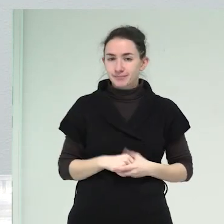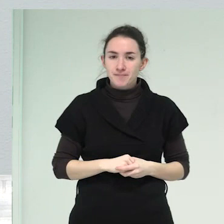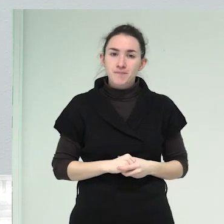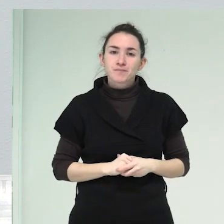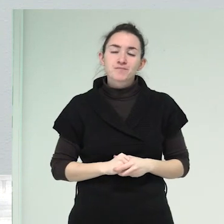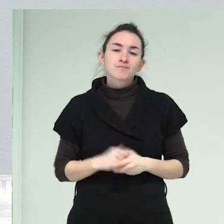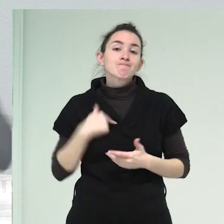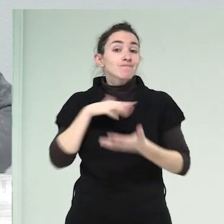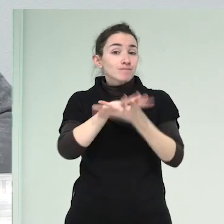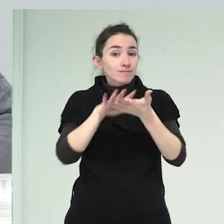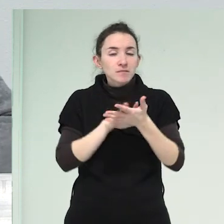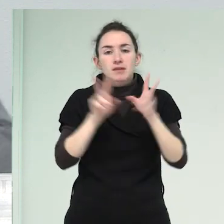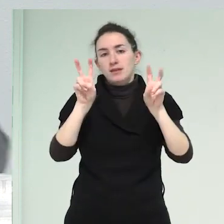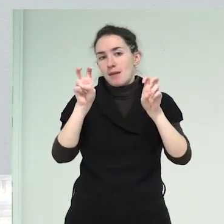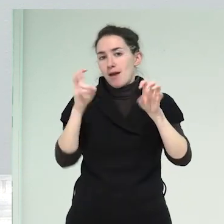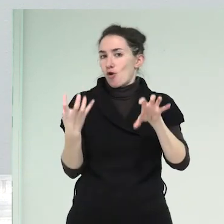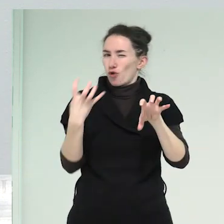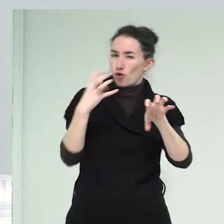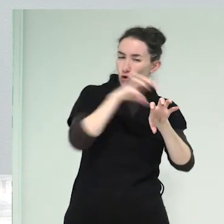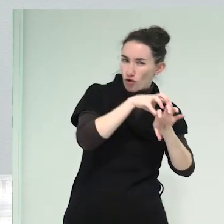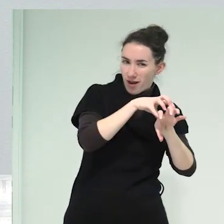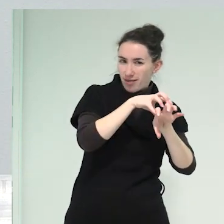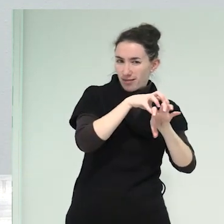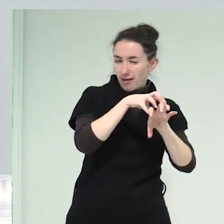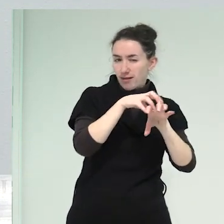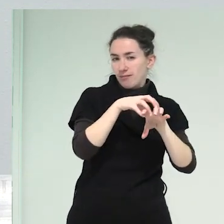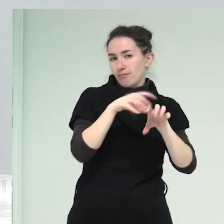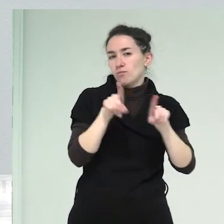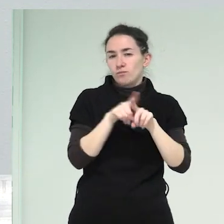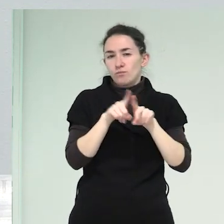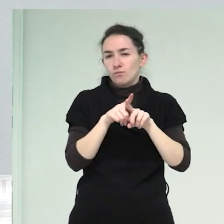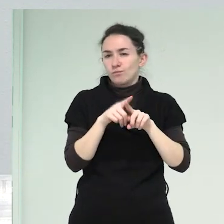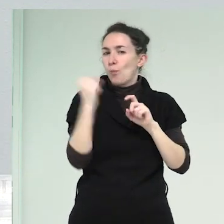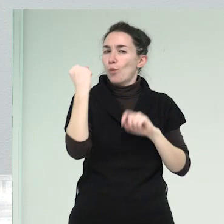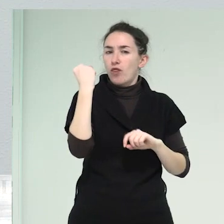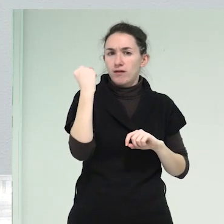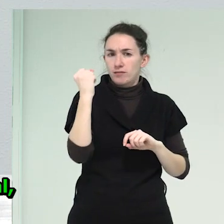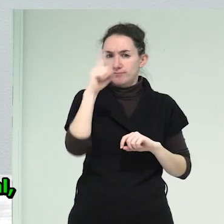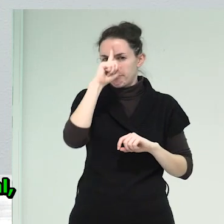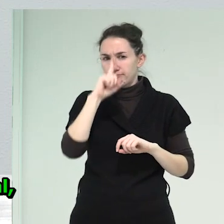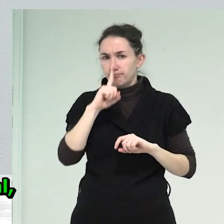Hablaré de la colonialidad del poder, que es un patrón